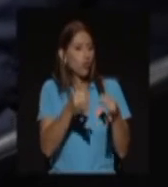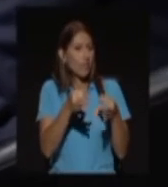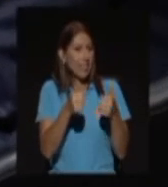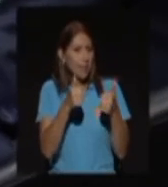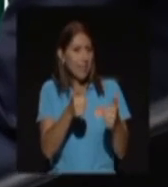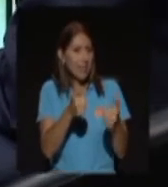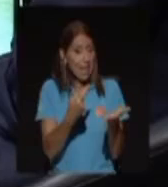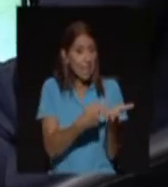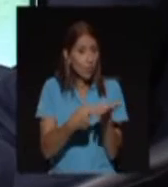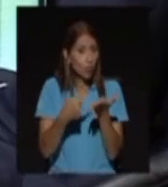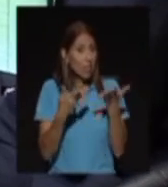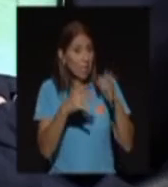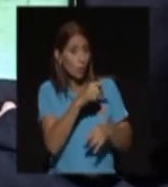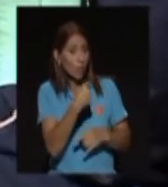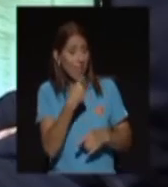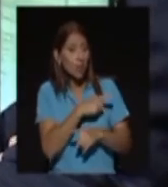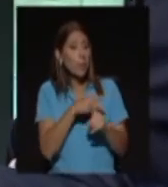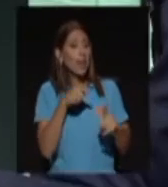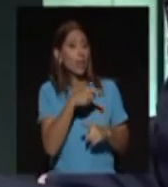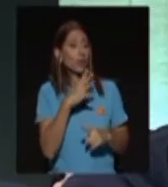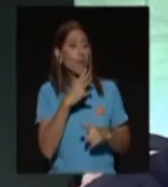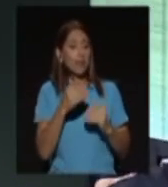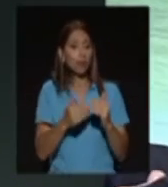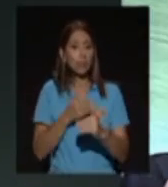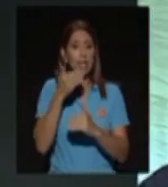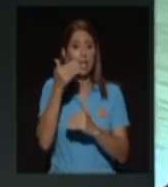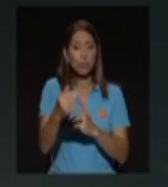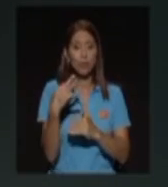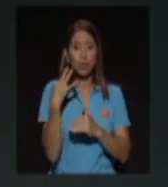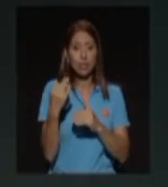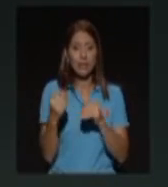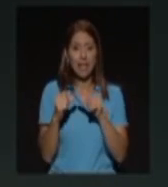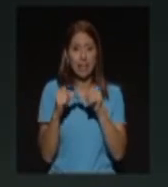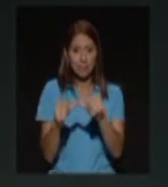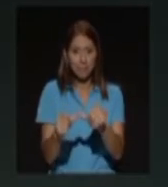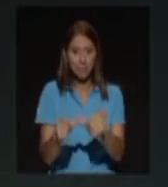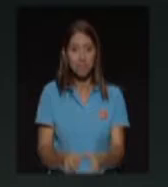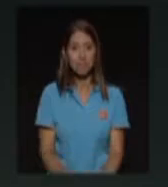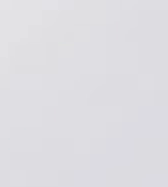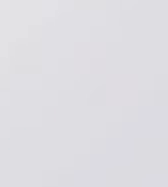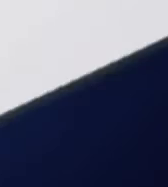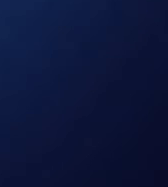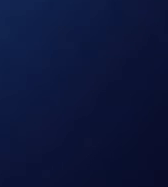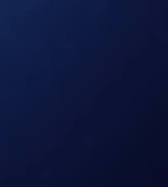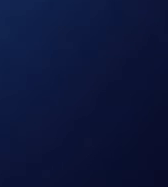había dicho, don Ennio, pero de eso hablaremos una vez que el canal nos invite a regresar. Eso haremos.